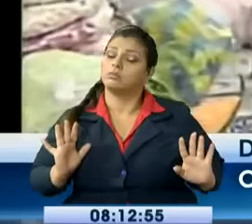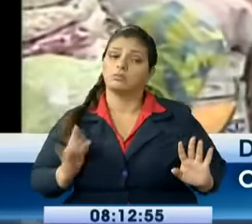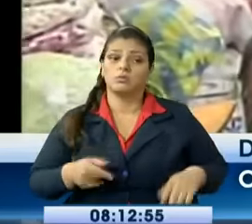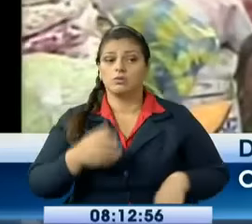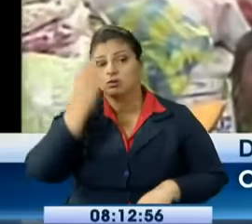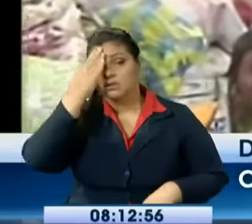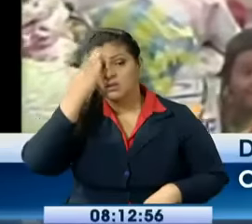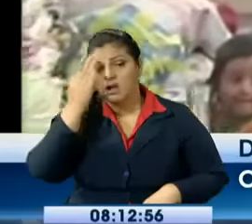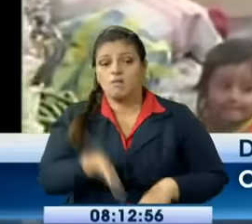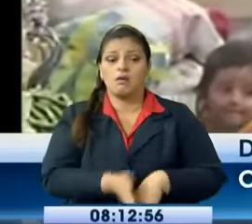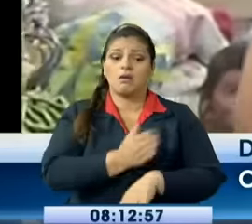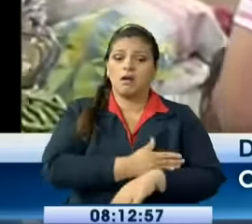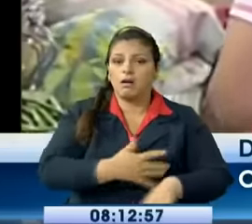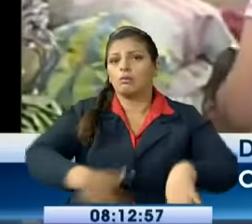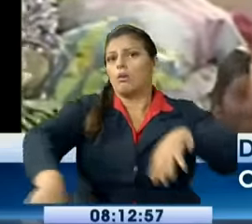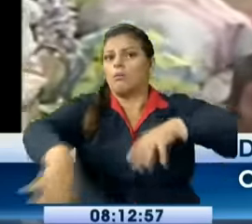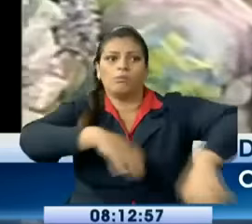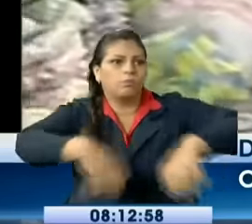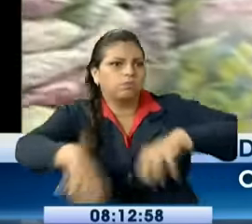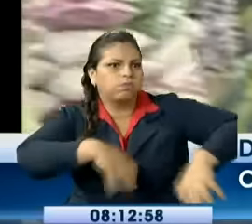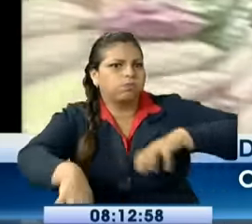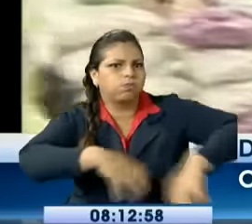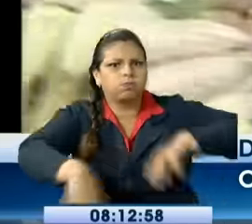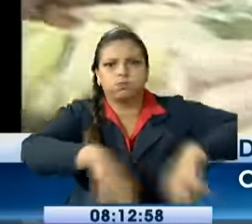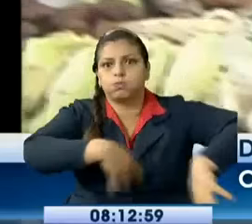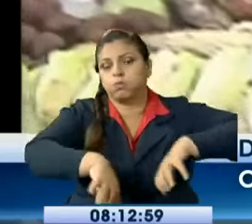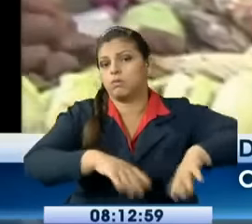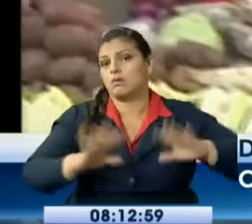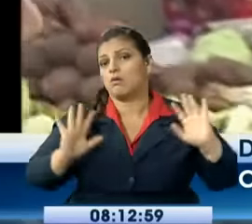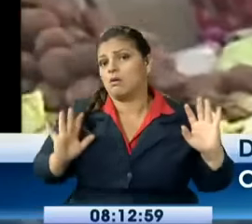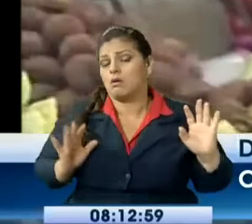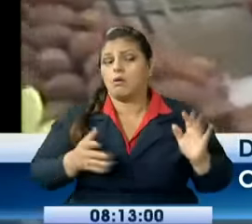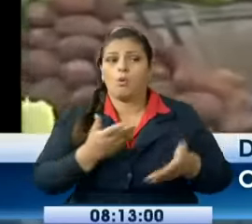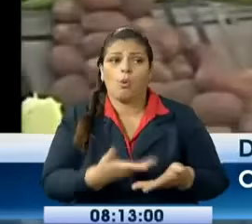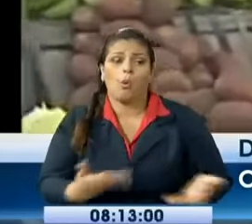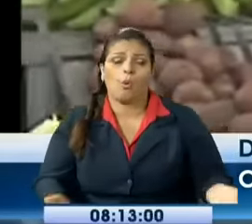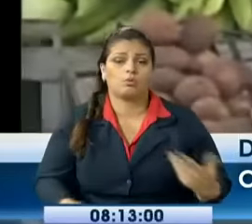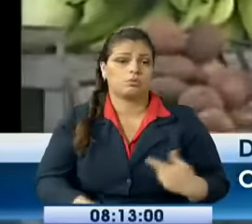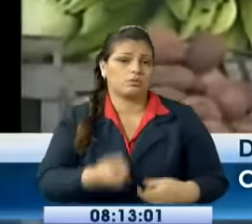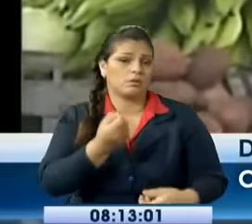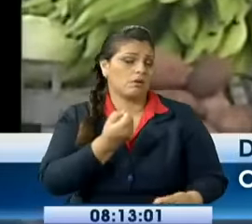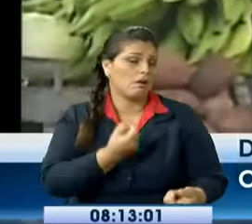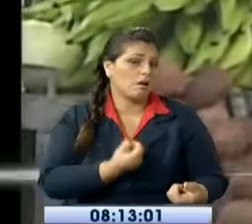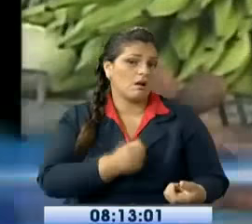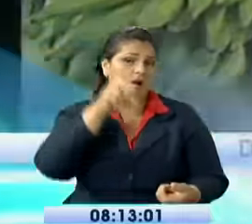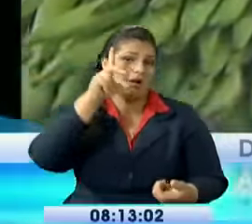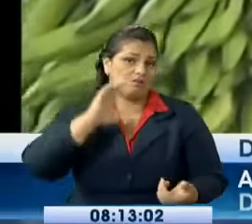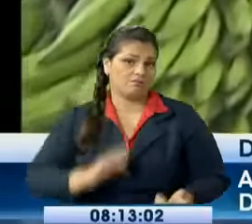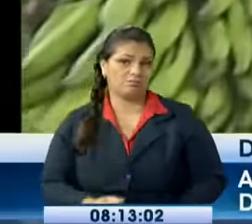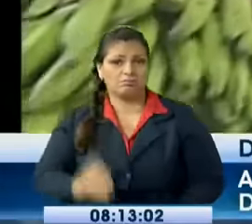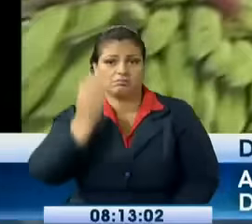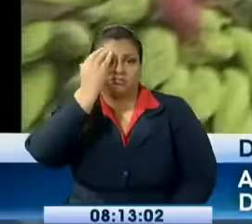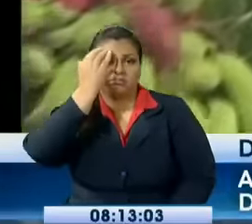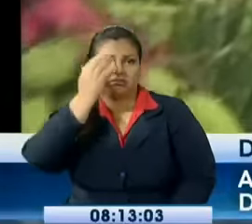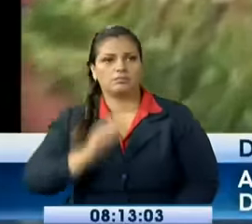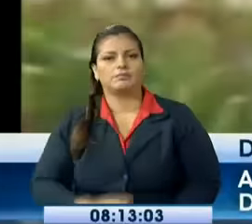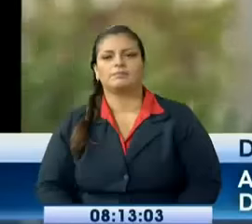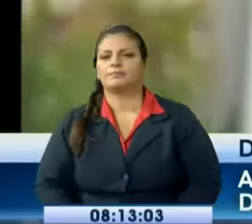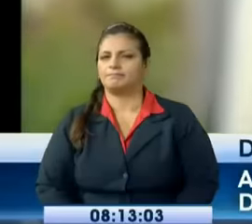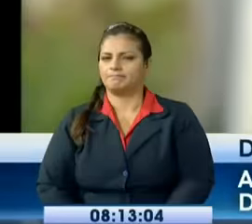sociales, perdón, el fin de semana, la supuesta excusa es el asunto del terremoto. Y que por eso ciertos